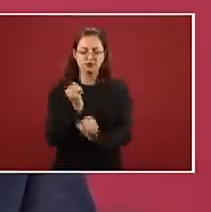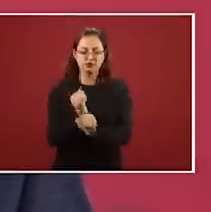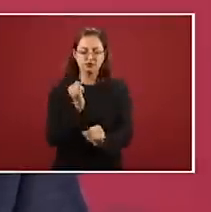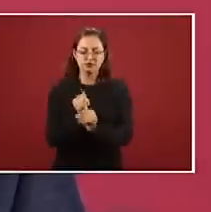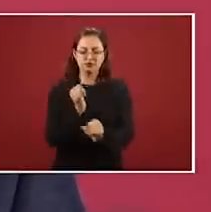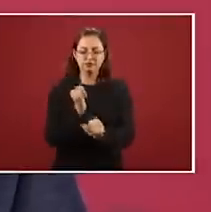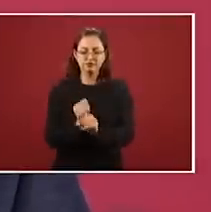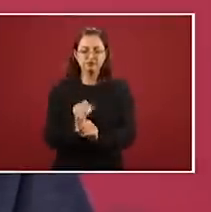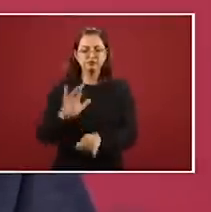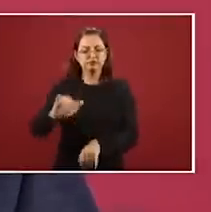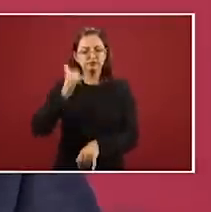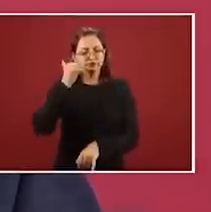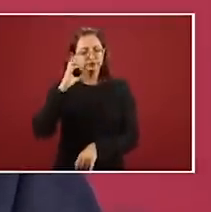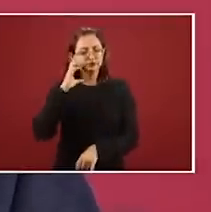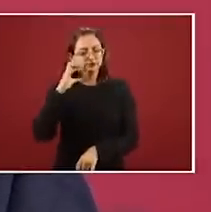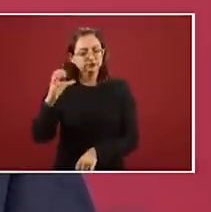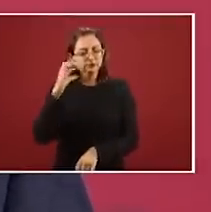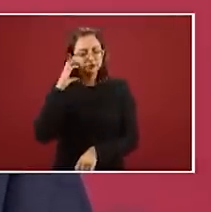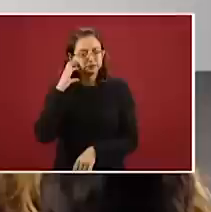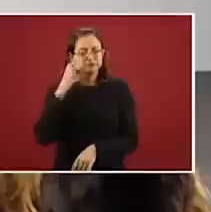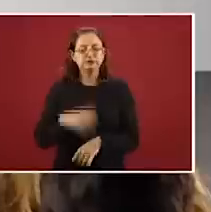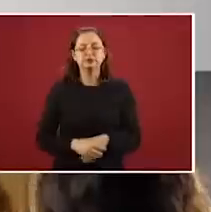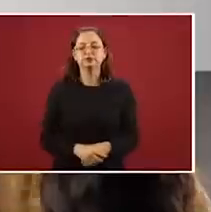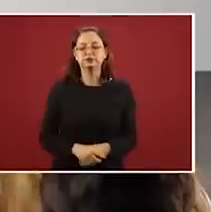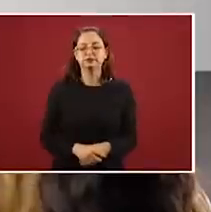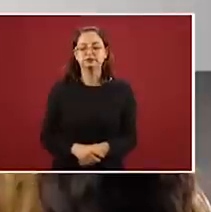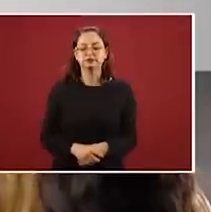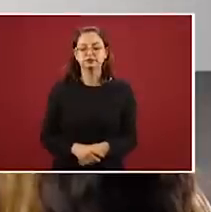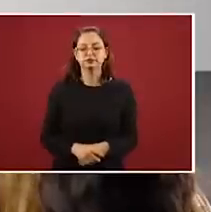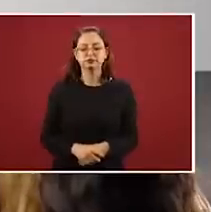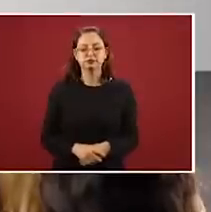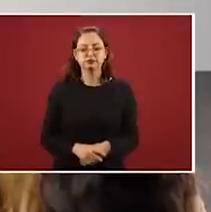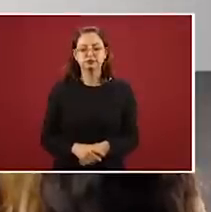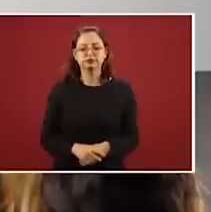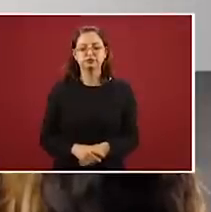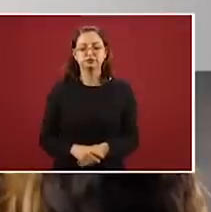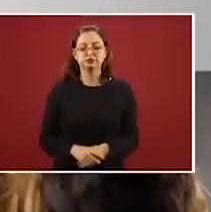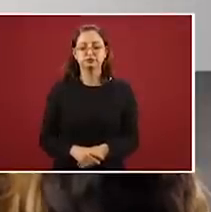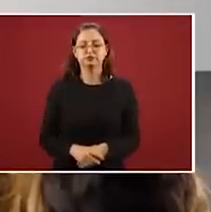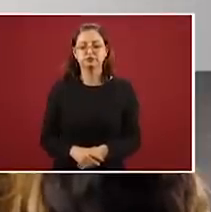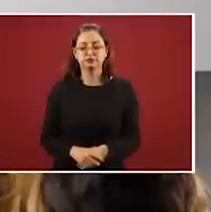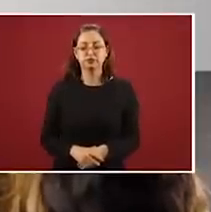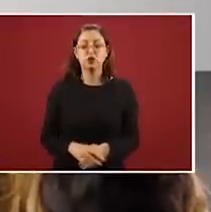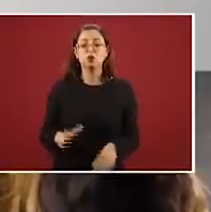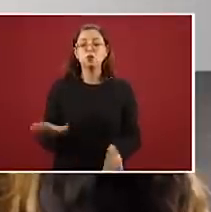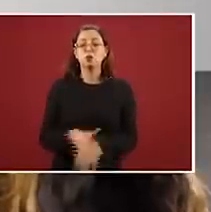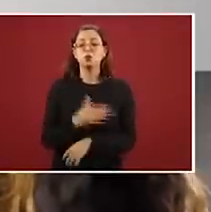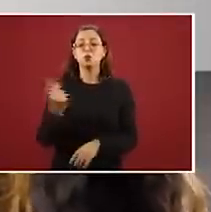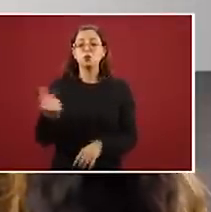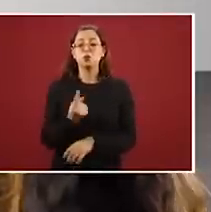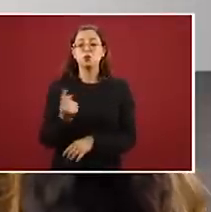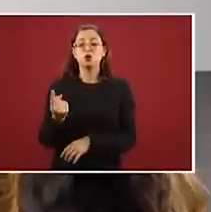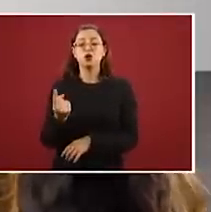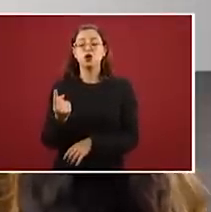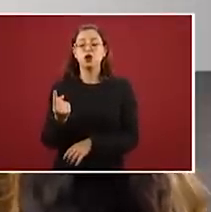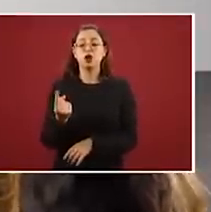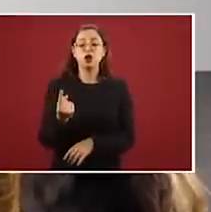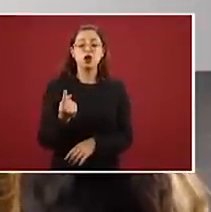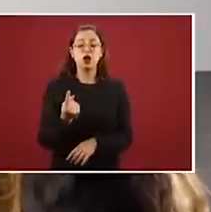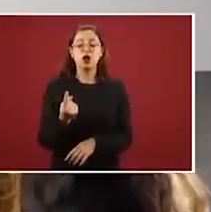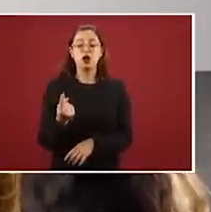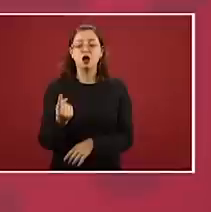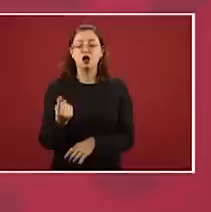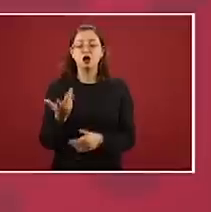y telefonía celular en todo el territorio. O sea, ¿por qué? Porque el